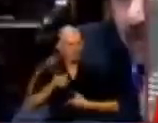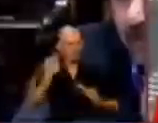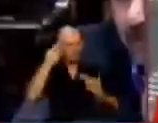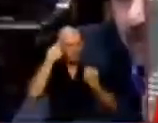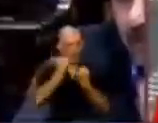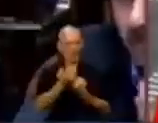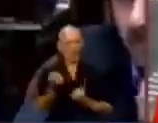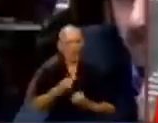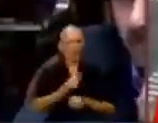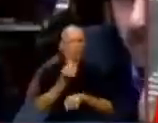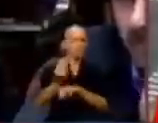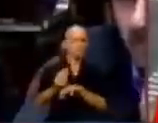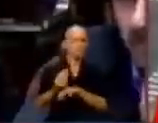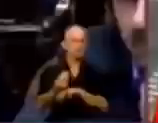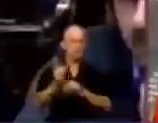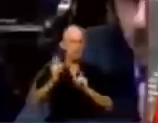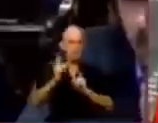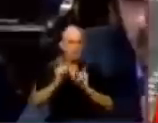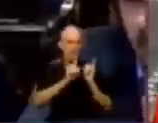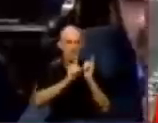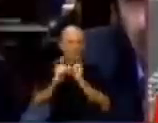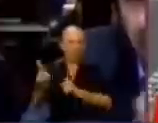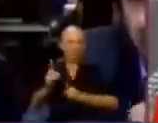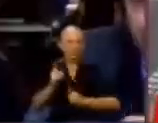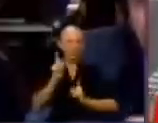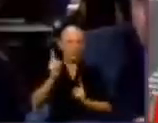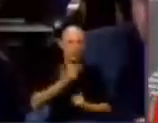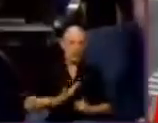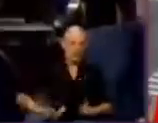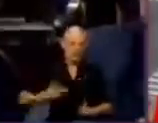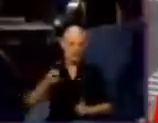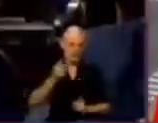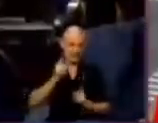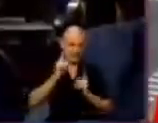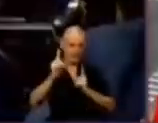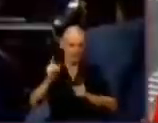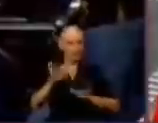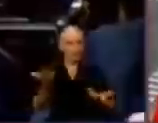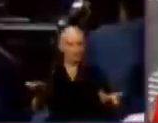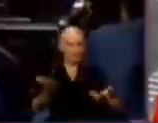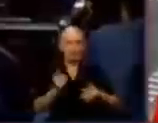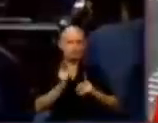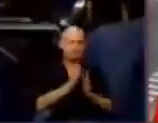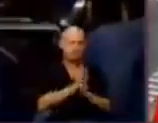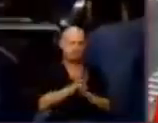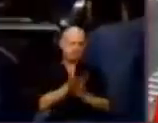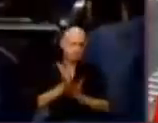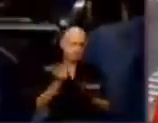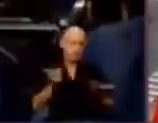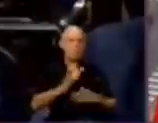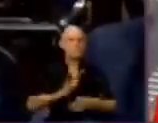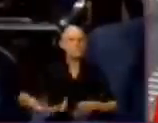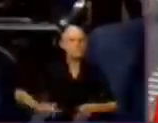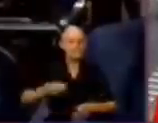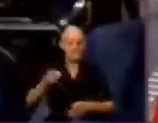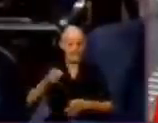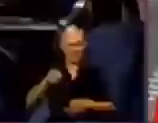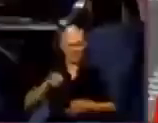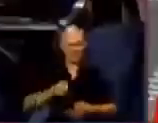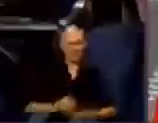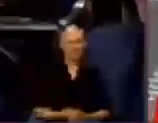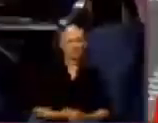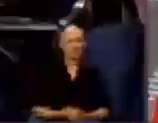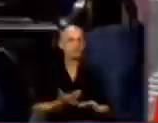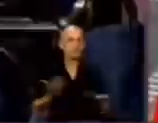otro. Y no pueden terminar de un día para el otro. No, pero se puede sacar bastante rápido y no pasa absolutamente nada. Hoy la industria